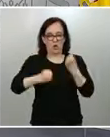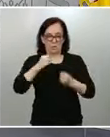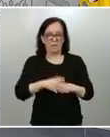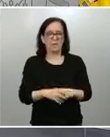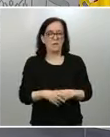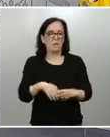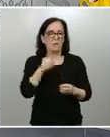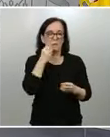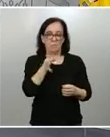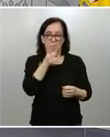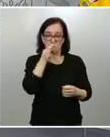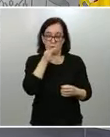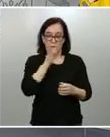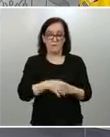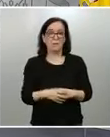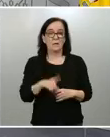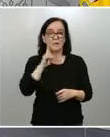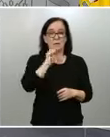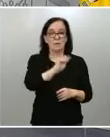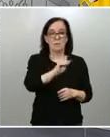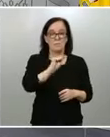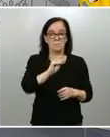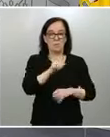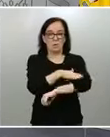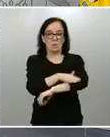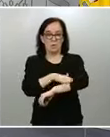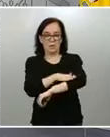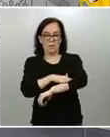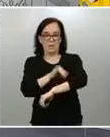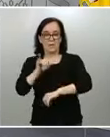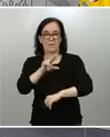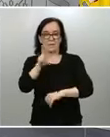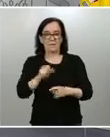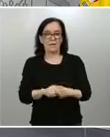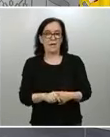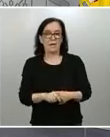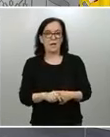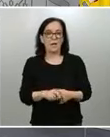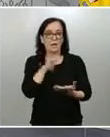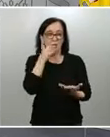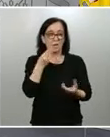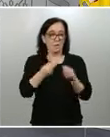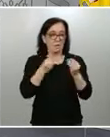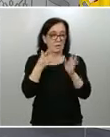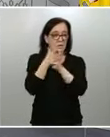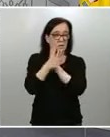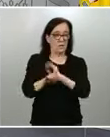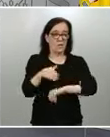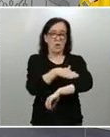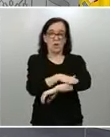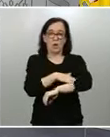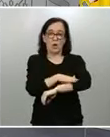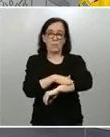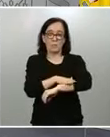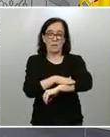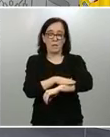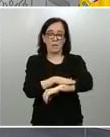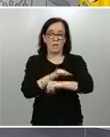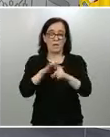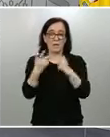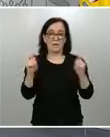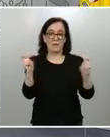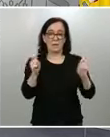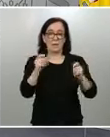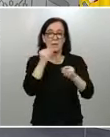intereconomía una pregunta para el ministro y ya sí siguiendo el argumentario del gobierno de que el estado de alarma es la mejor forma la